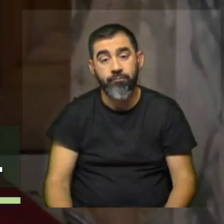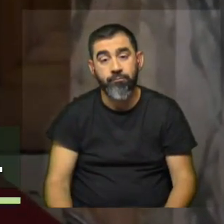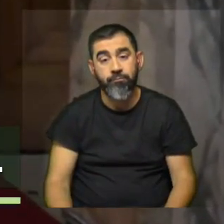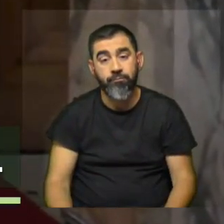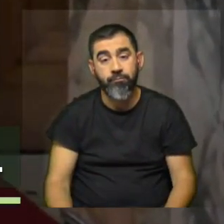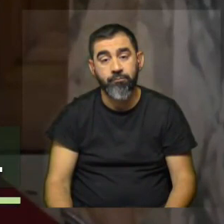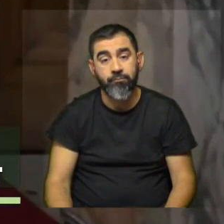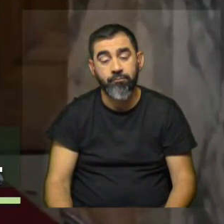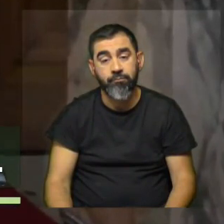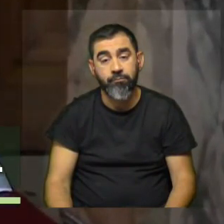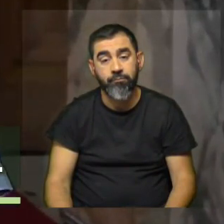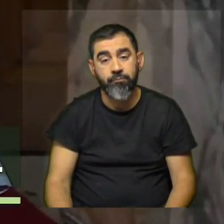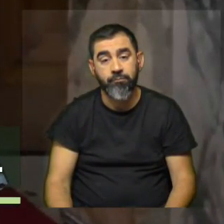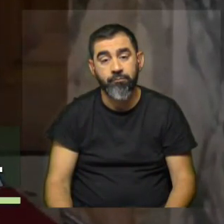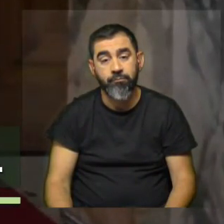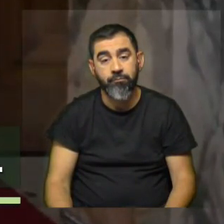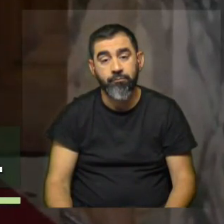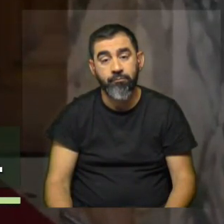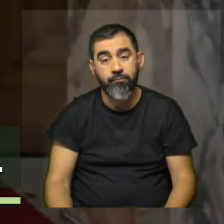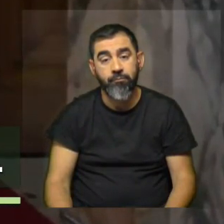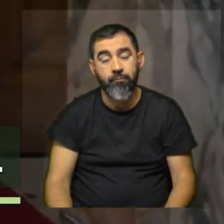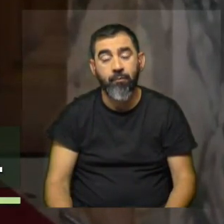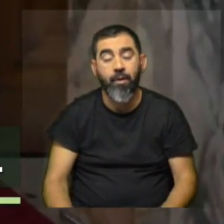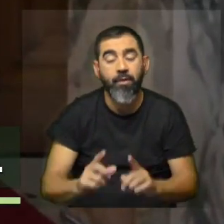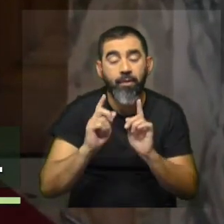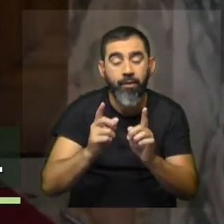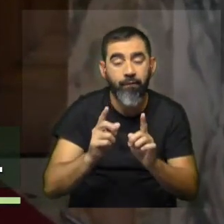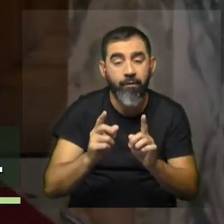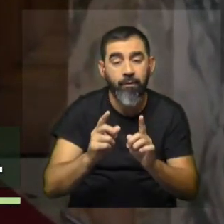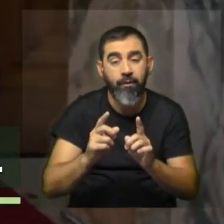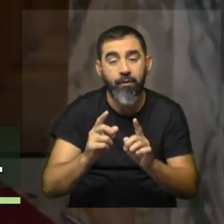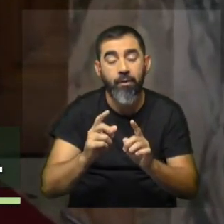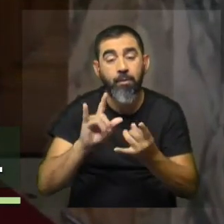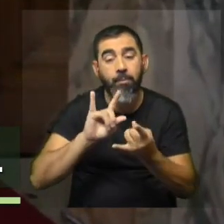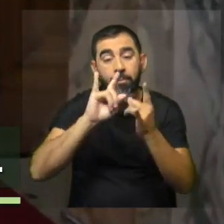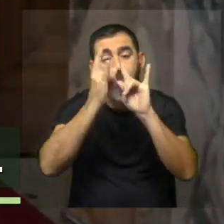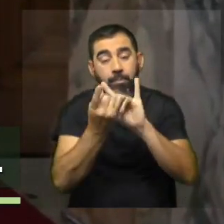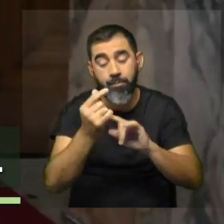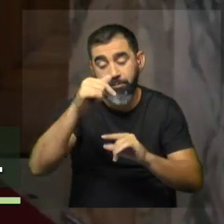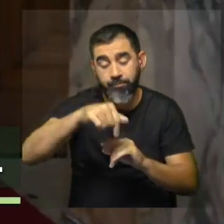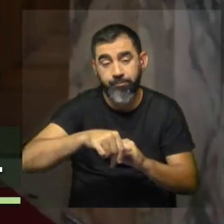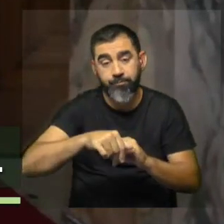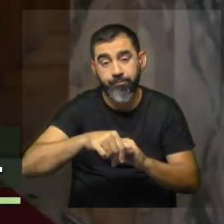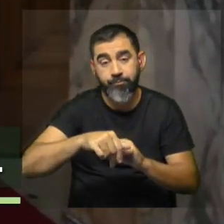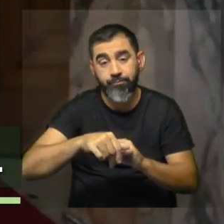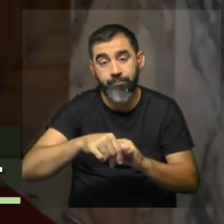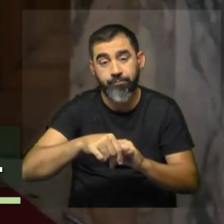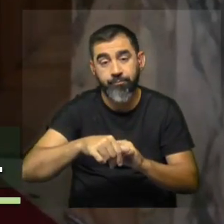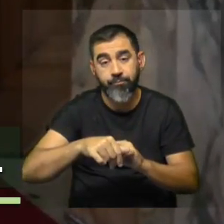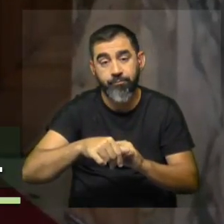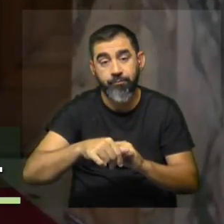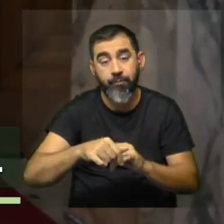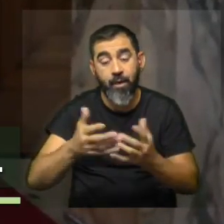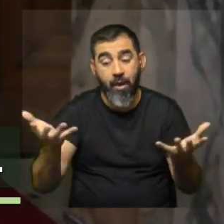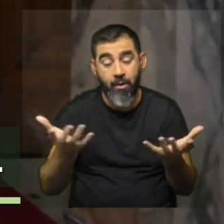nos parecía que ameritaba que el Poder Legislativo, de alguna forma, a través, en este caso,